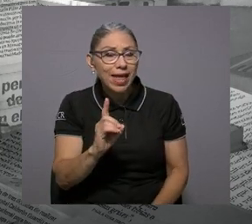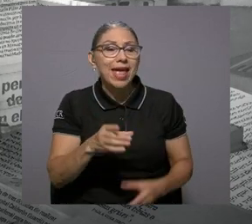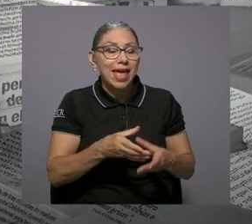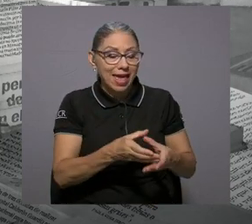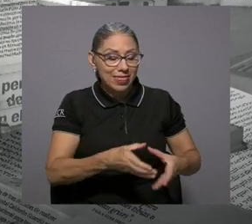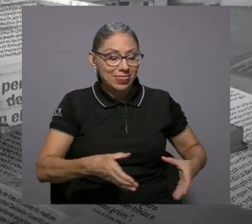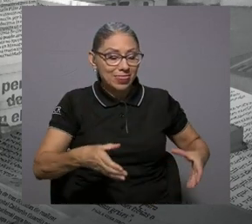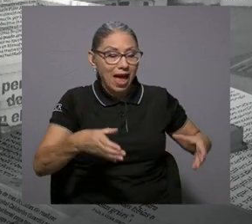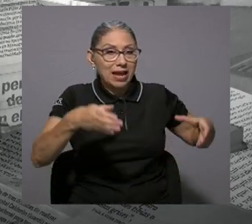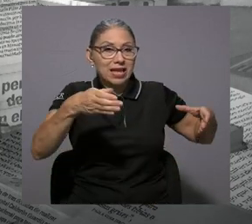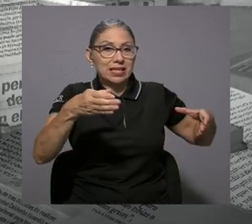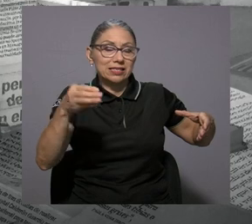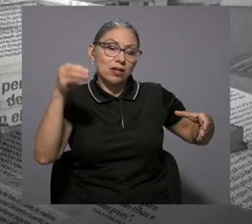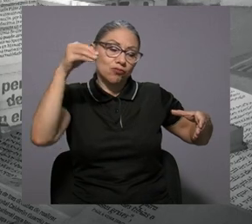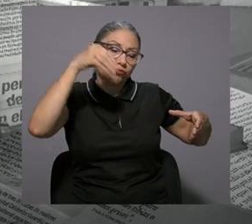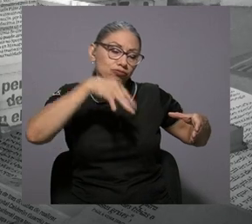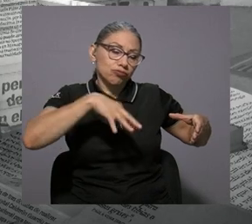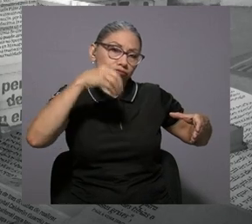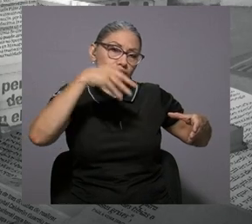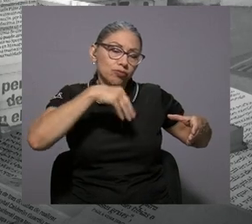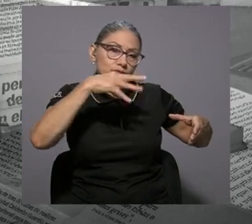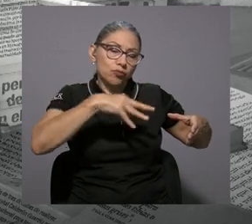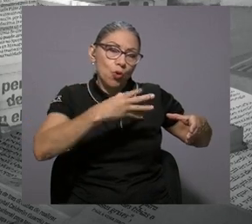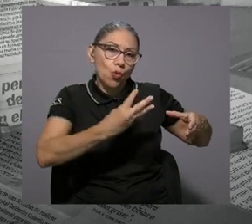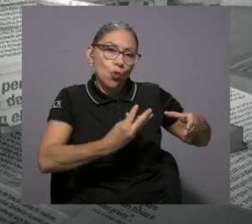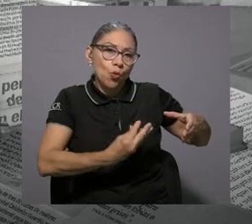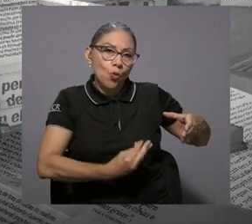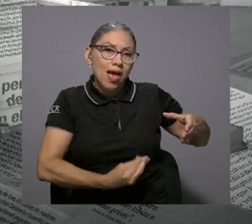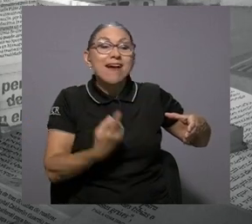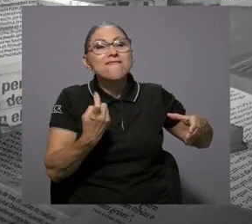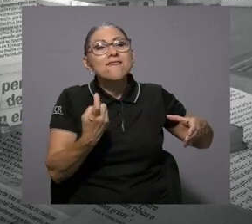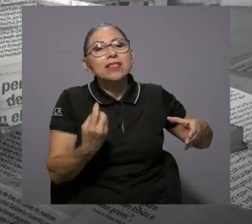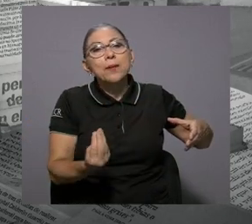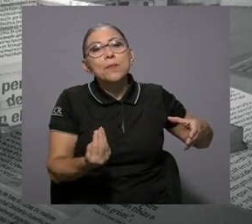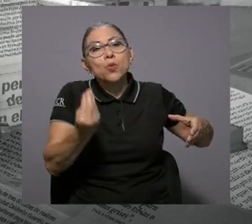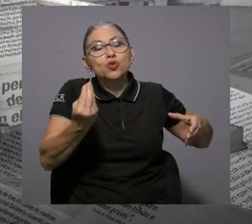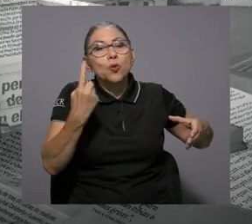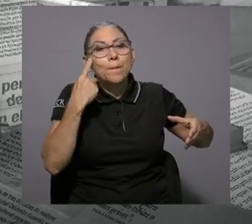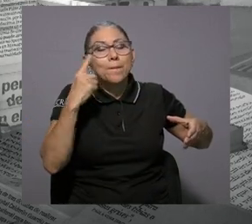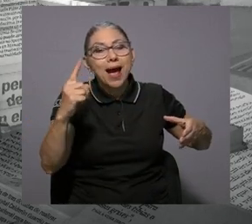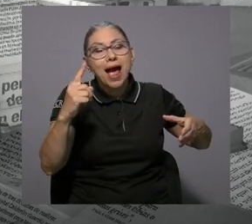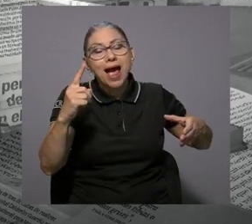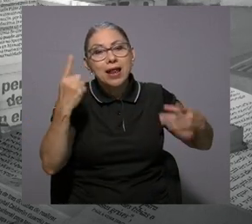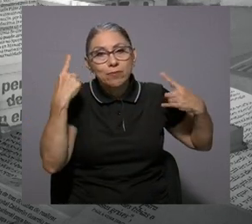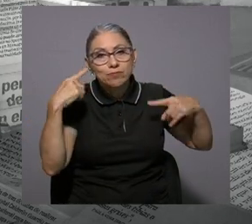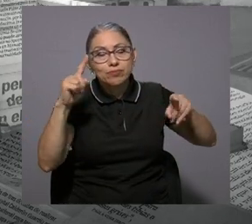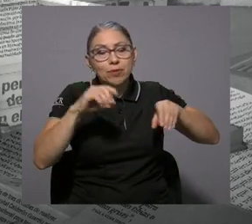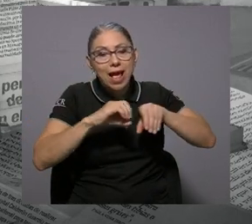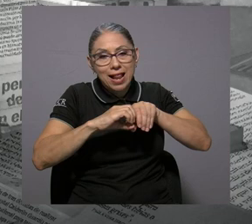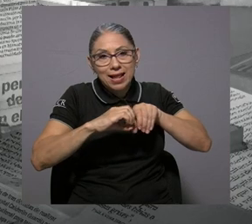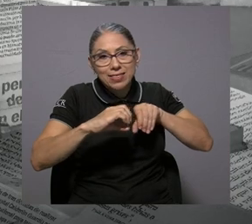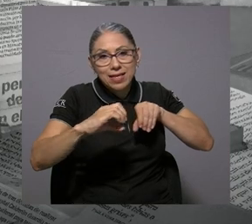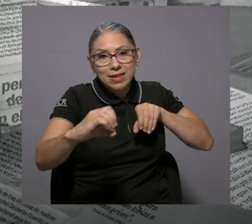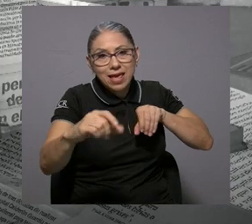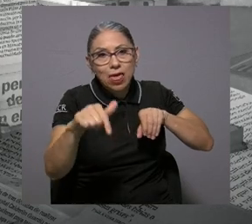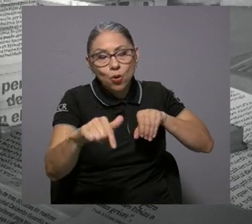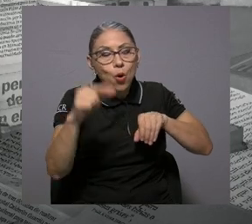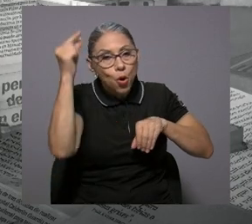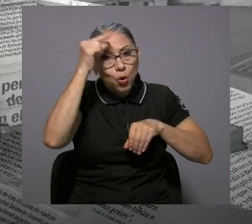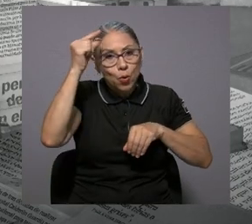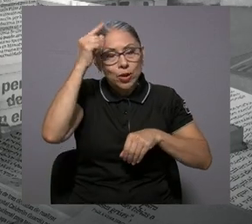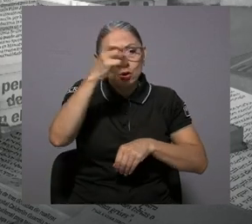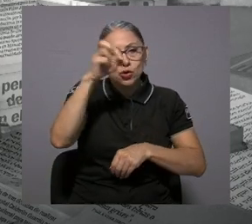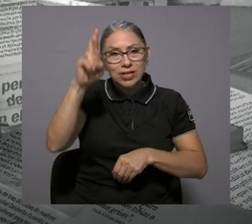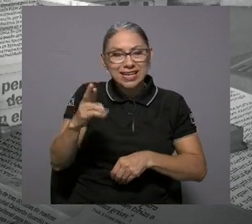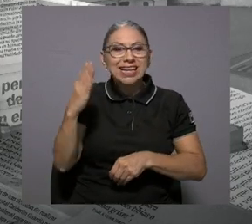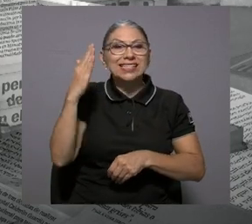todavía mucho para el alcantarillado y el gobierno de Costa Rica sabe que hay todo el apoyo de la